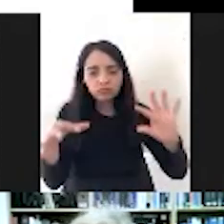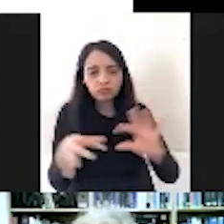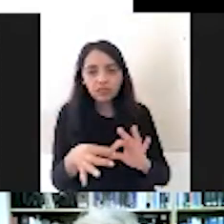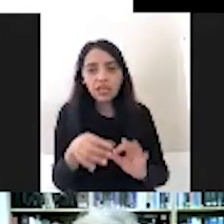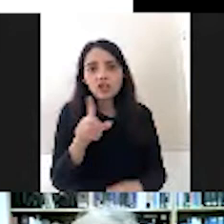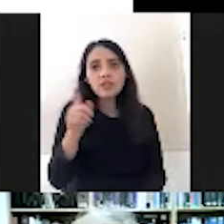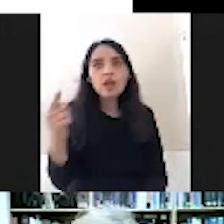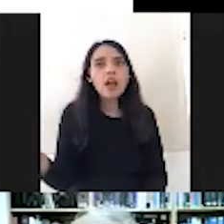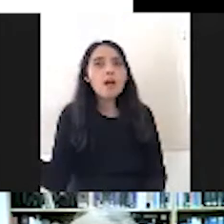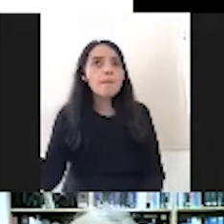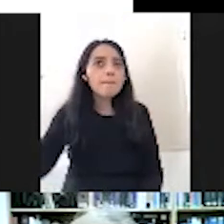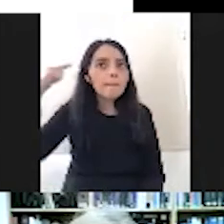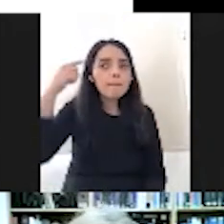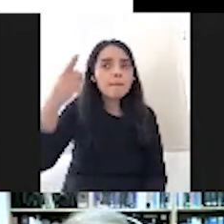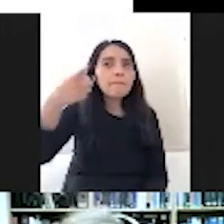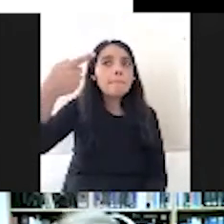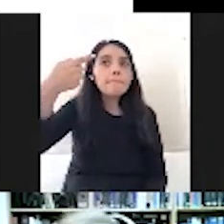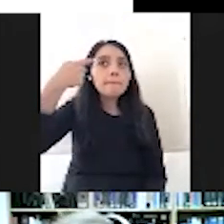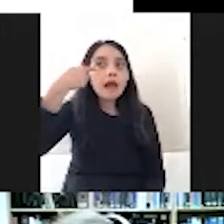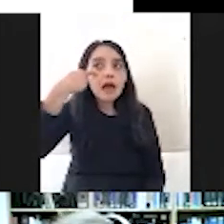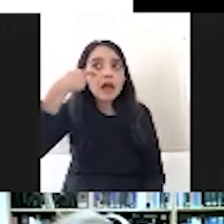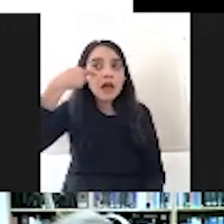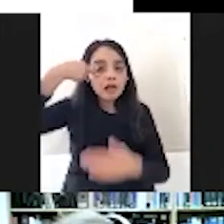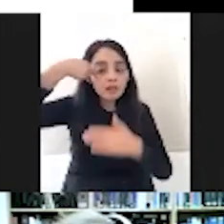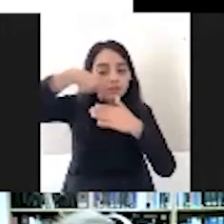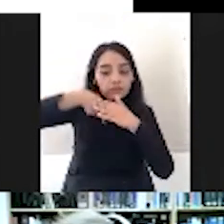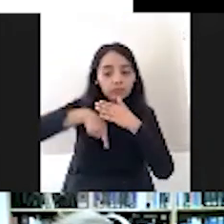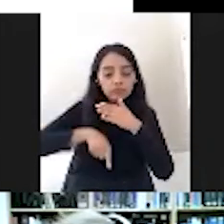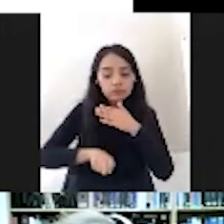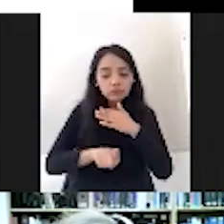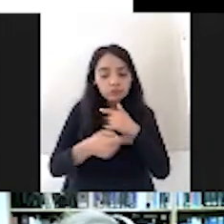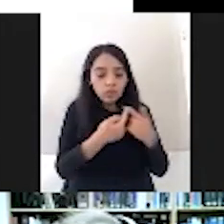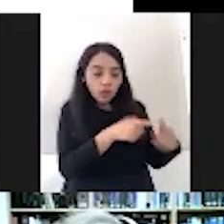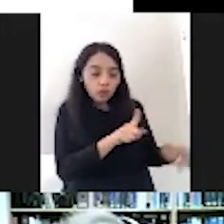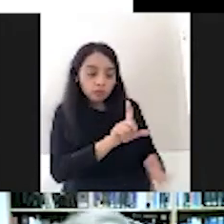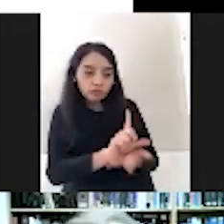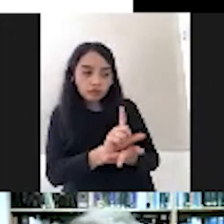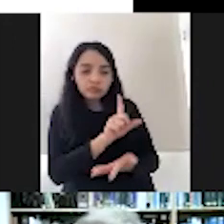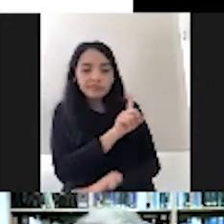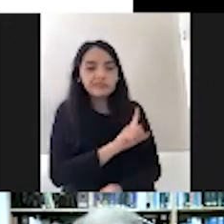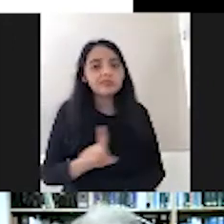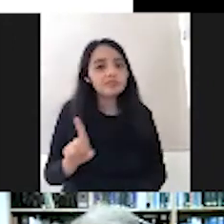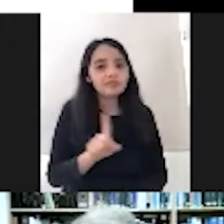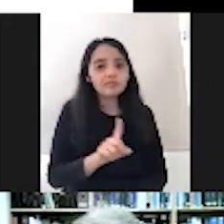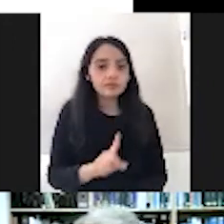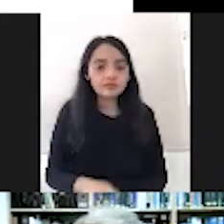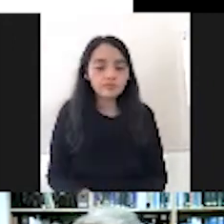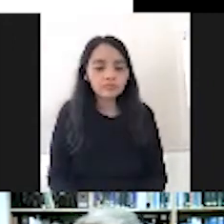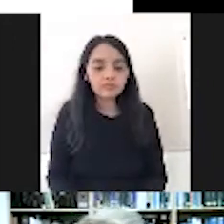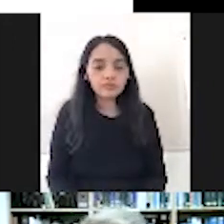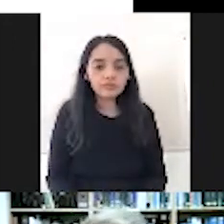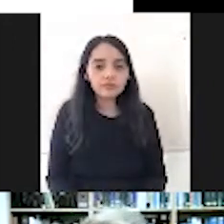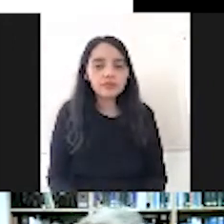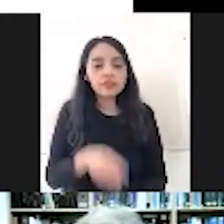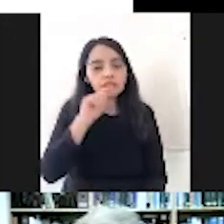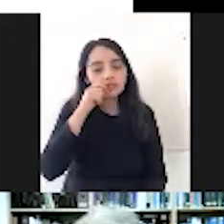un lado, la retina aquí abajo en gris, ¿cierto? Y que terminen en alguna parte, sino que